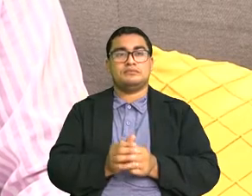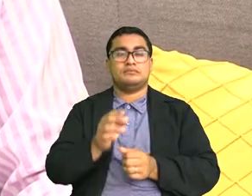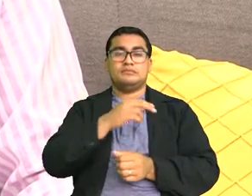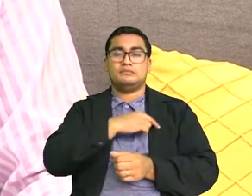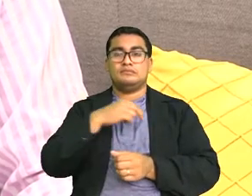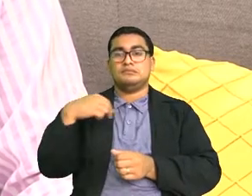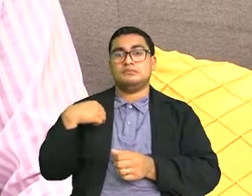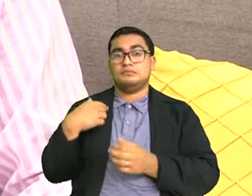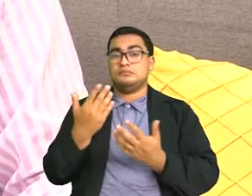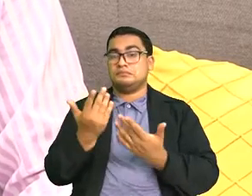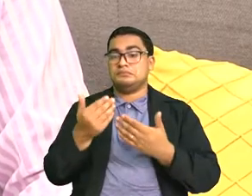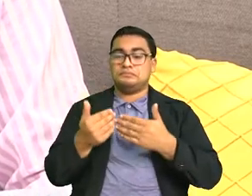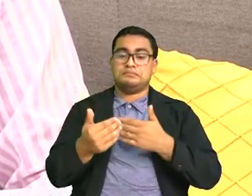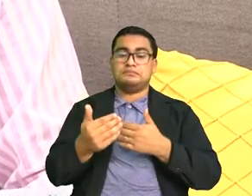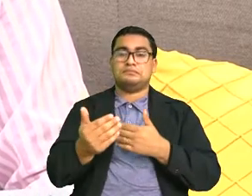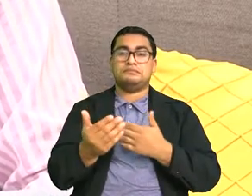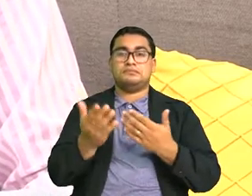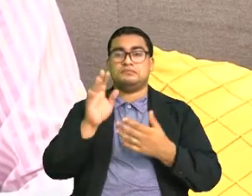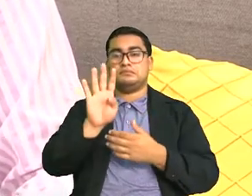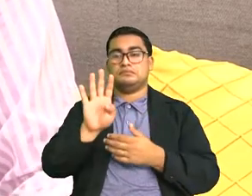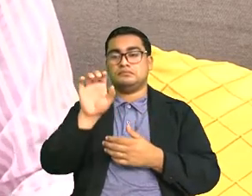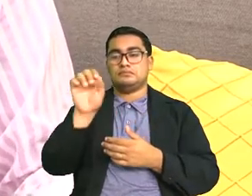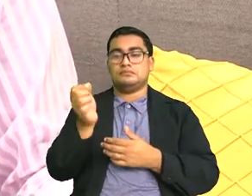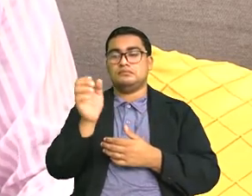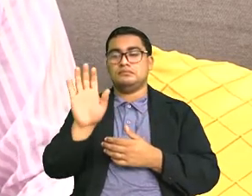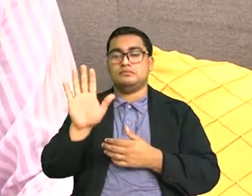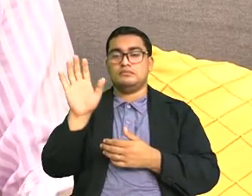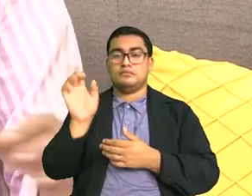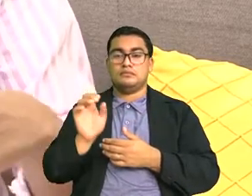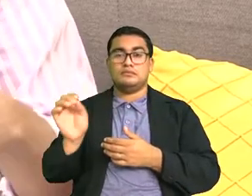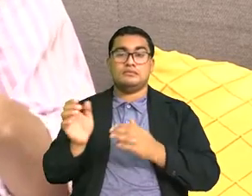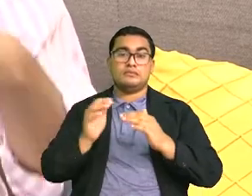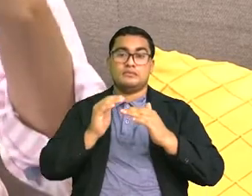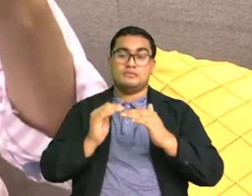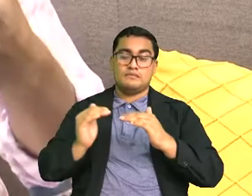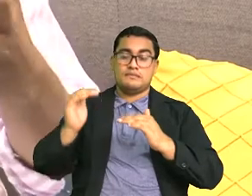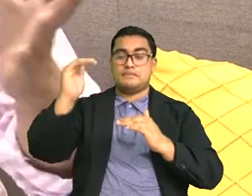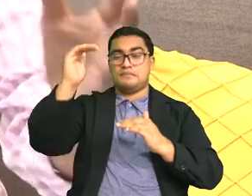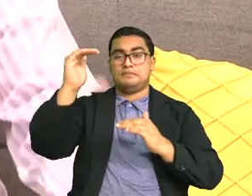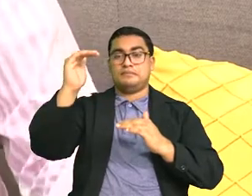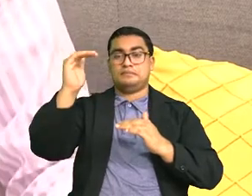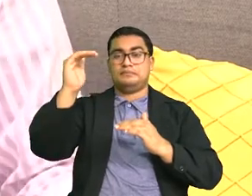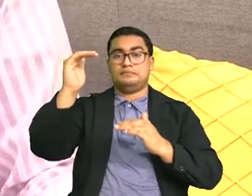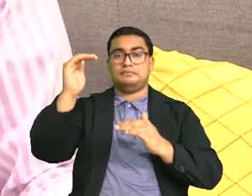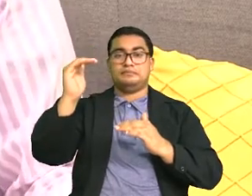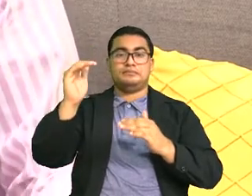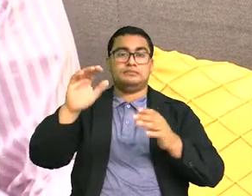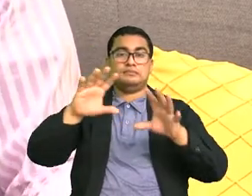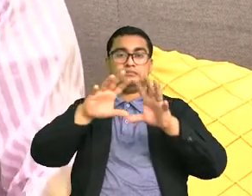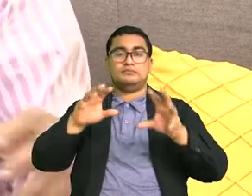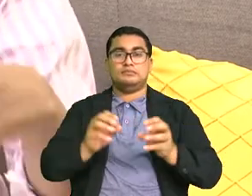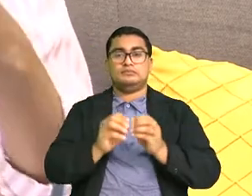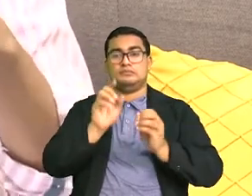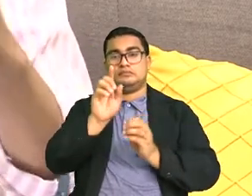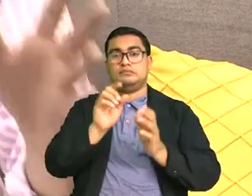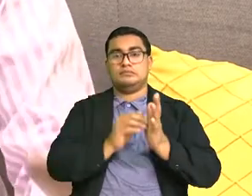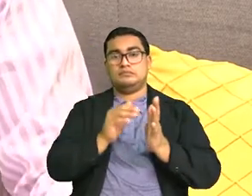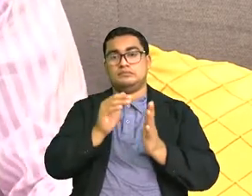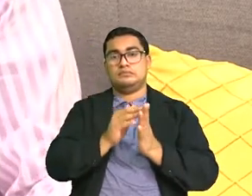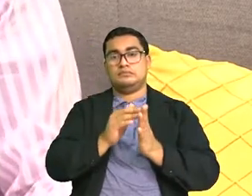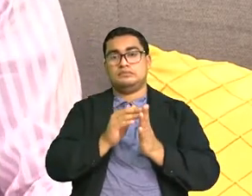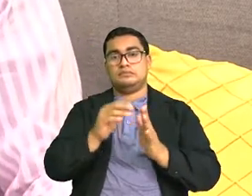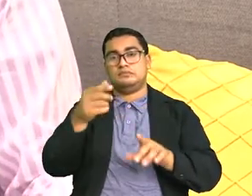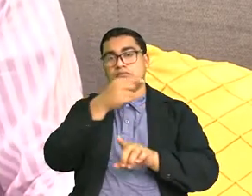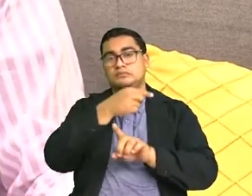más o menos ese 4.5 por ciento de incremento del equivalente a un millón vamos a ver un millón y